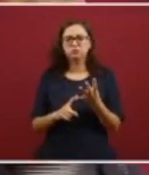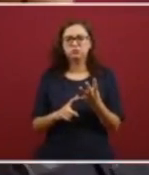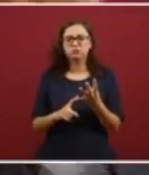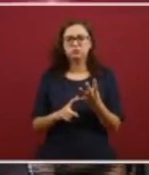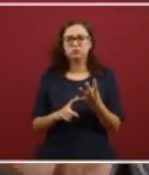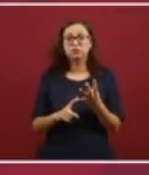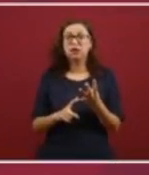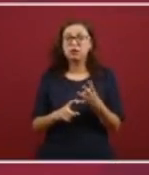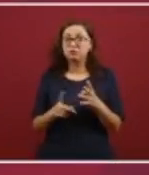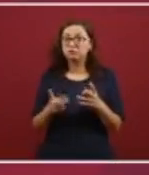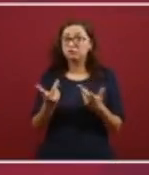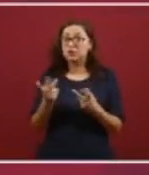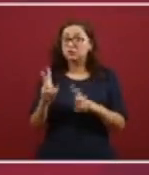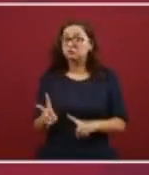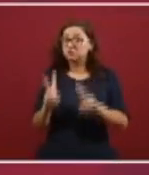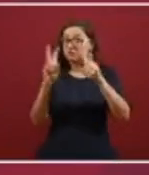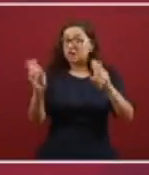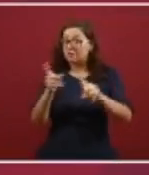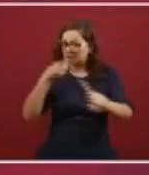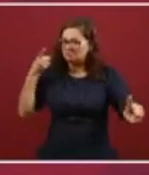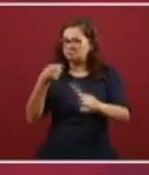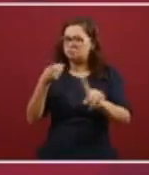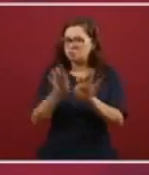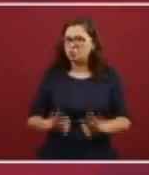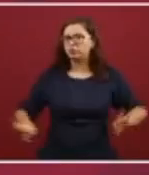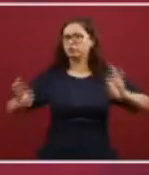Ese es el tema que hay que tratar.